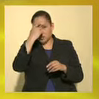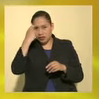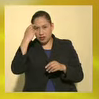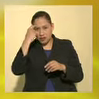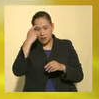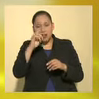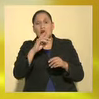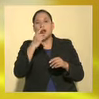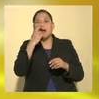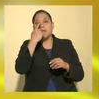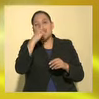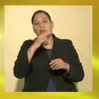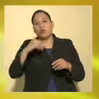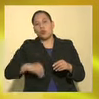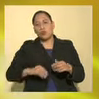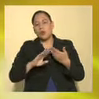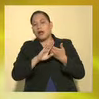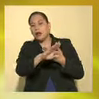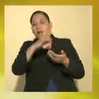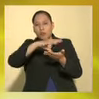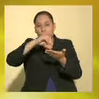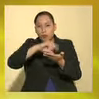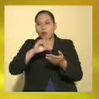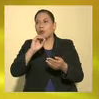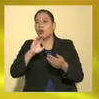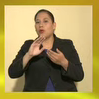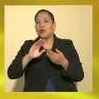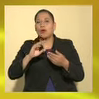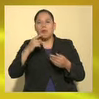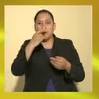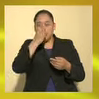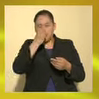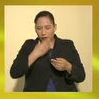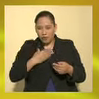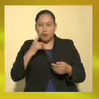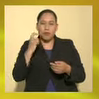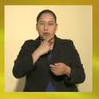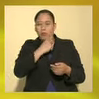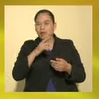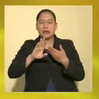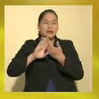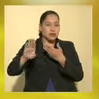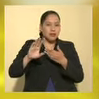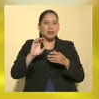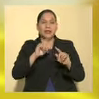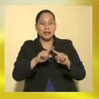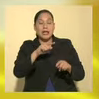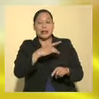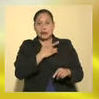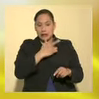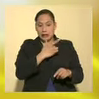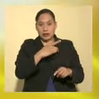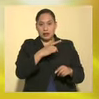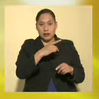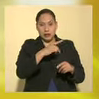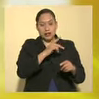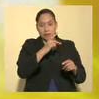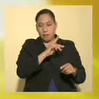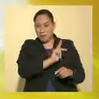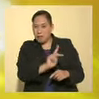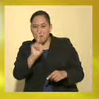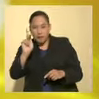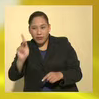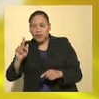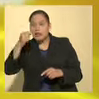secundarias a alergia, por ejemplo. Sí, la también. Gripa es una cosa, digo, a lo mejor la sintomatología es muy parecida. La sintomatología pero es muy parecido, y pero es diferente. Por supuesto.